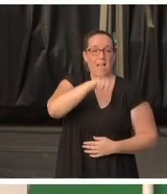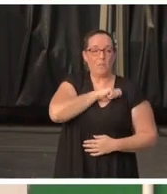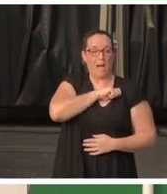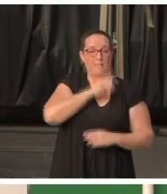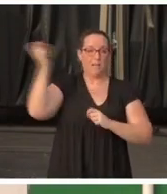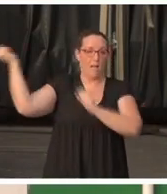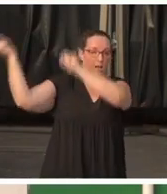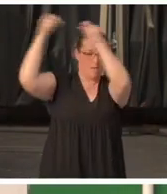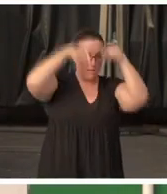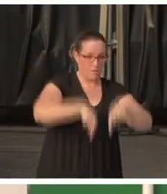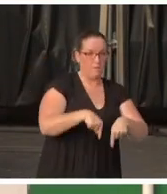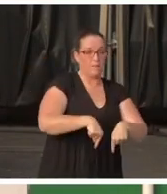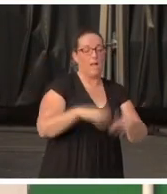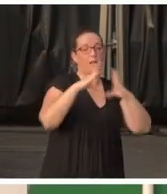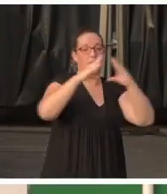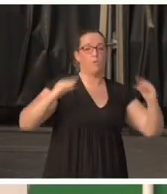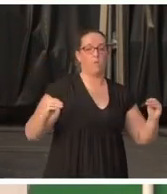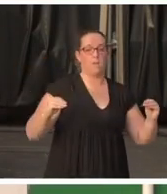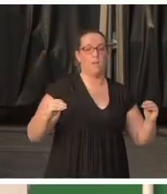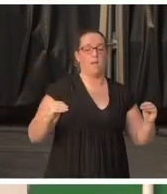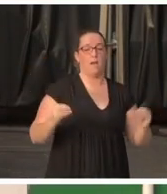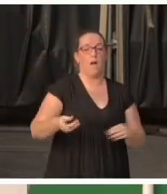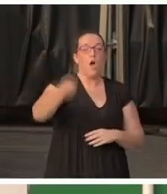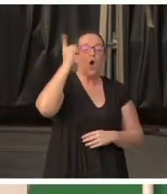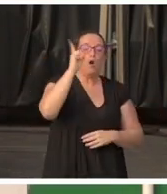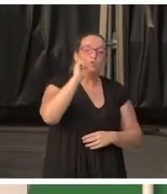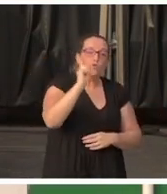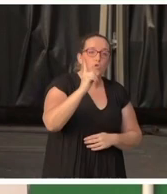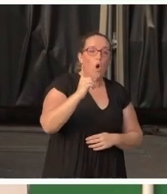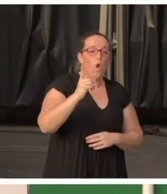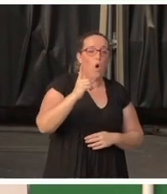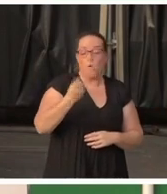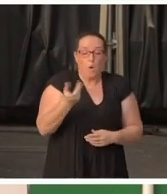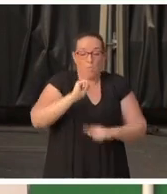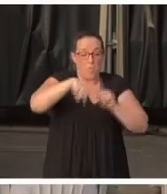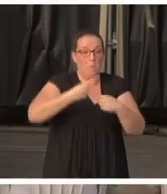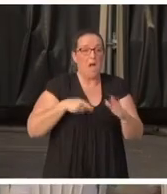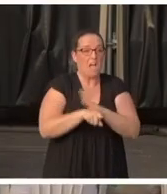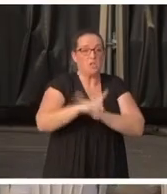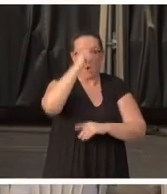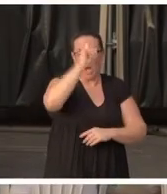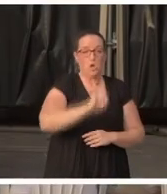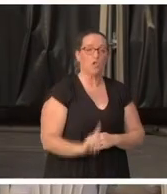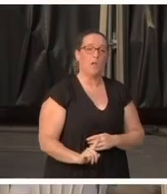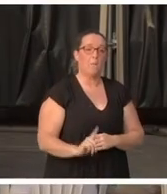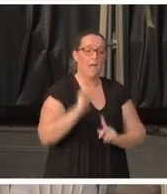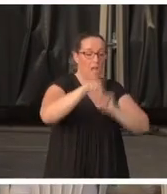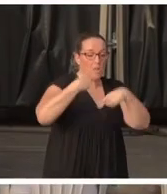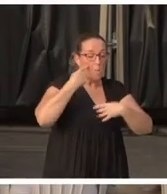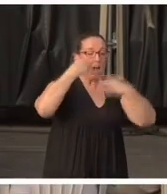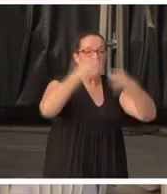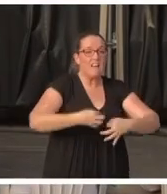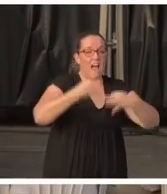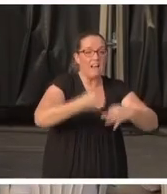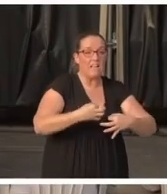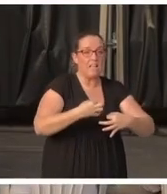Andalucía. Y no solamente no ha sido capaz de gestionarlo, sino que no ha ejecutado, ha dejado de